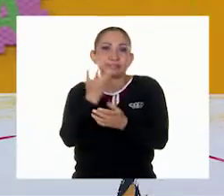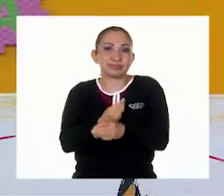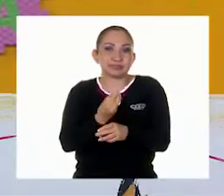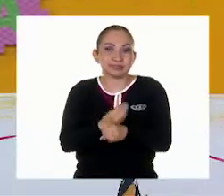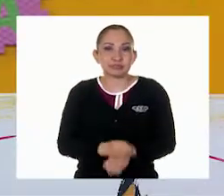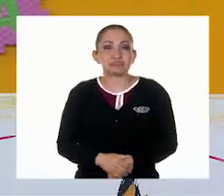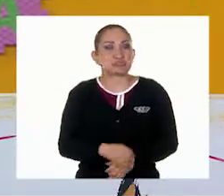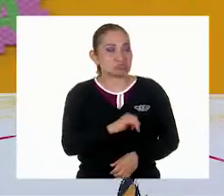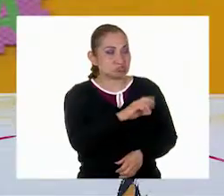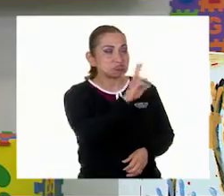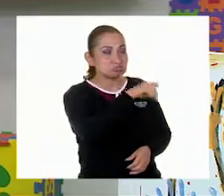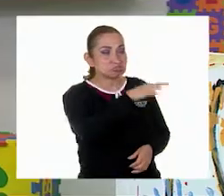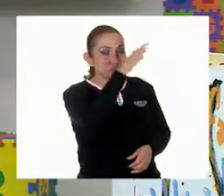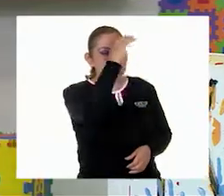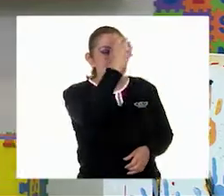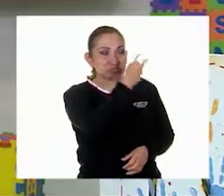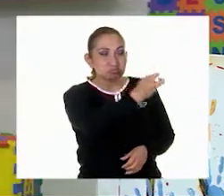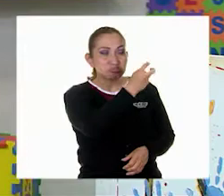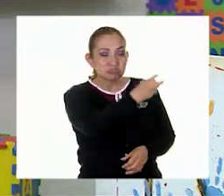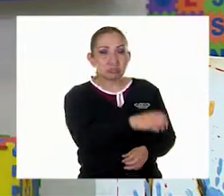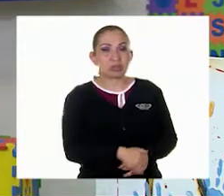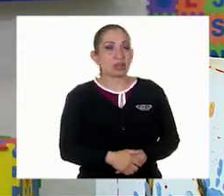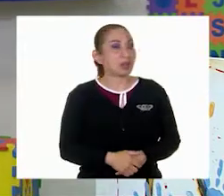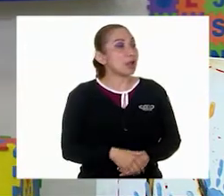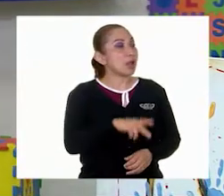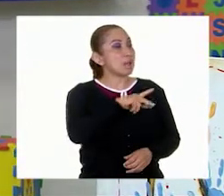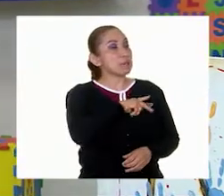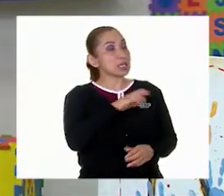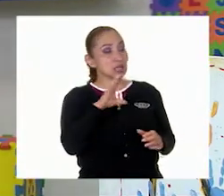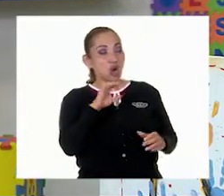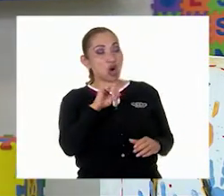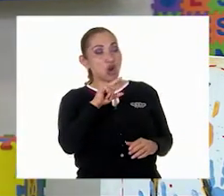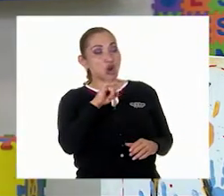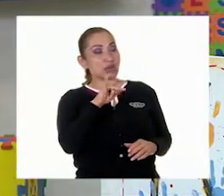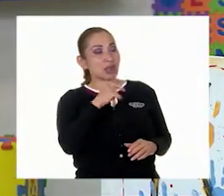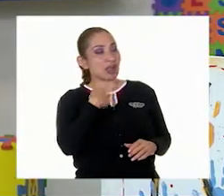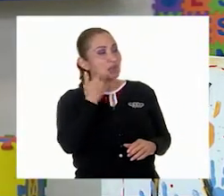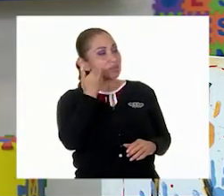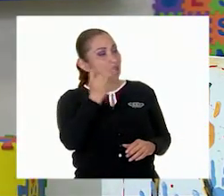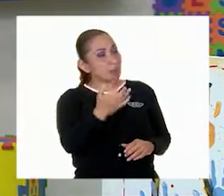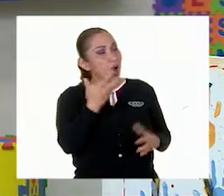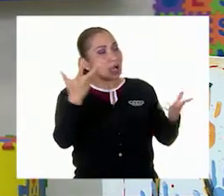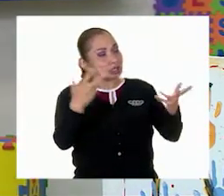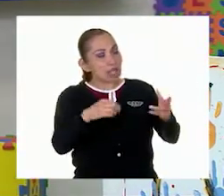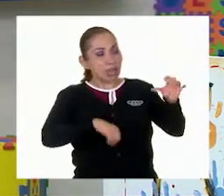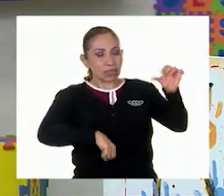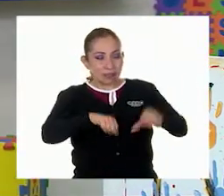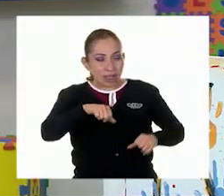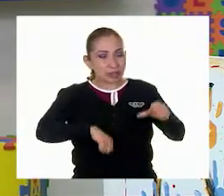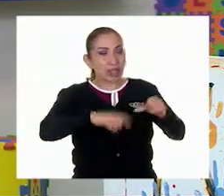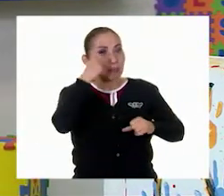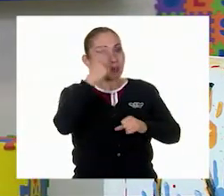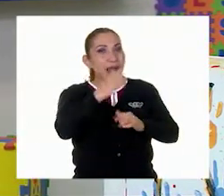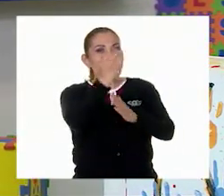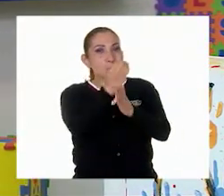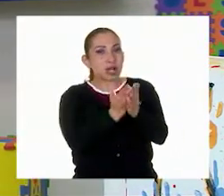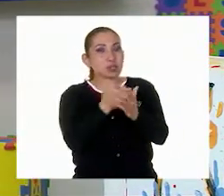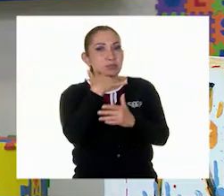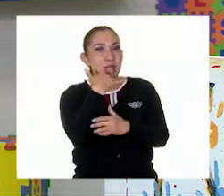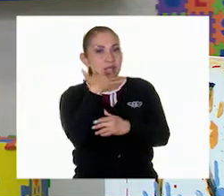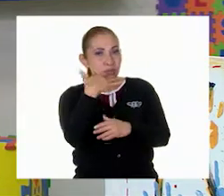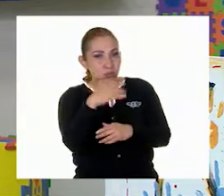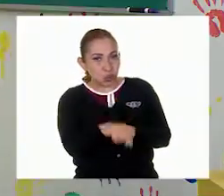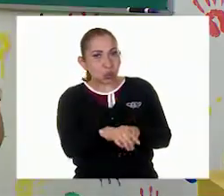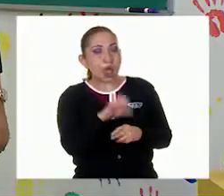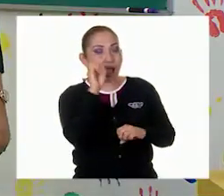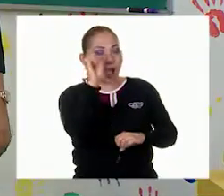yo coincido contigo, Gloria. Además, mi colonia ya llevamos tiempo haciendo acciones para disminuir los desechos,